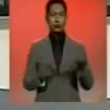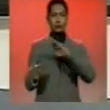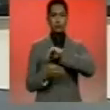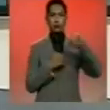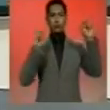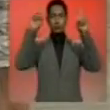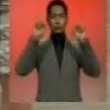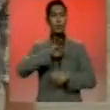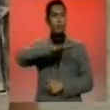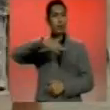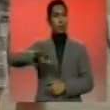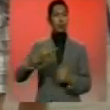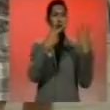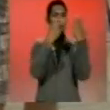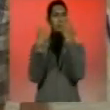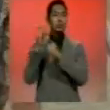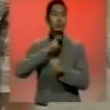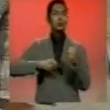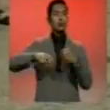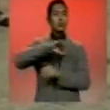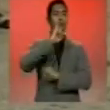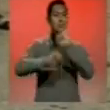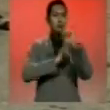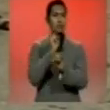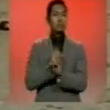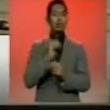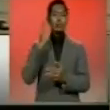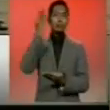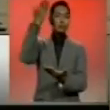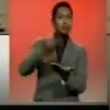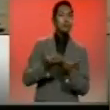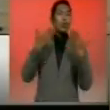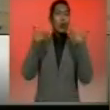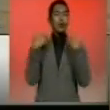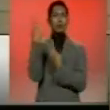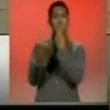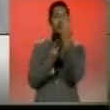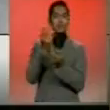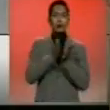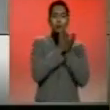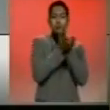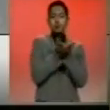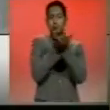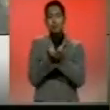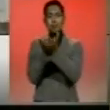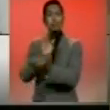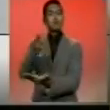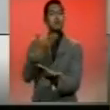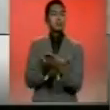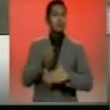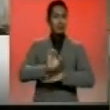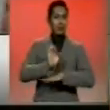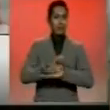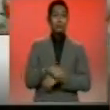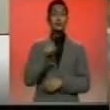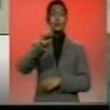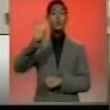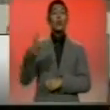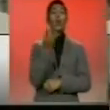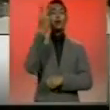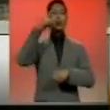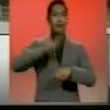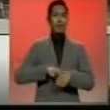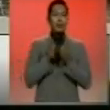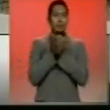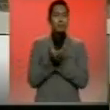Y en otro tema, cerca de 700 turistas internacionales visitaron Guayaquil con la llegada del crucero Regata. Esta es la cuarta